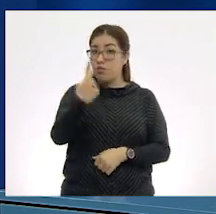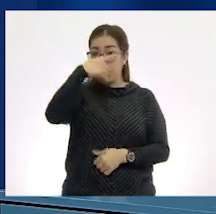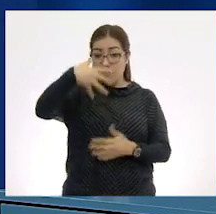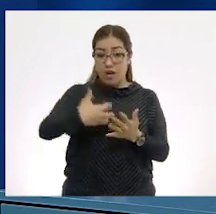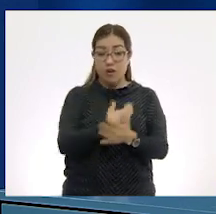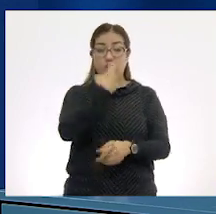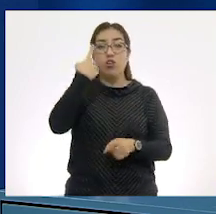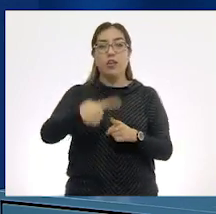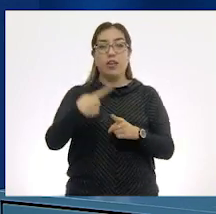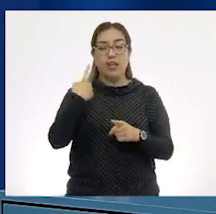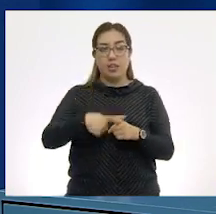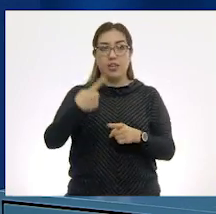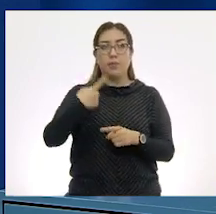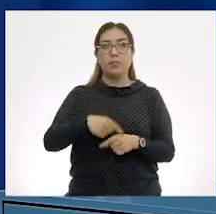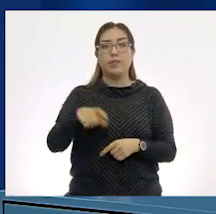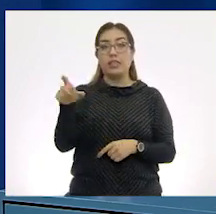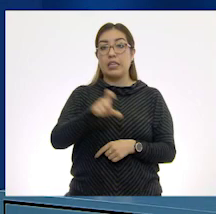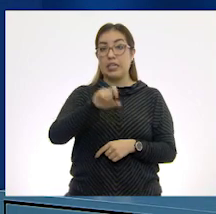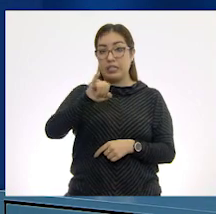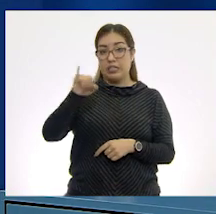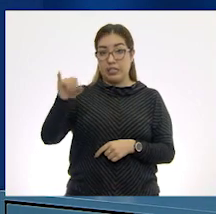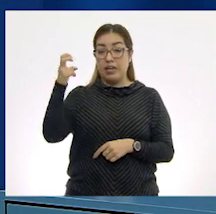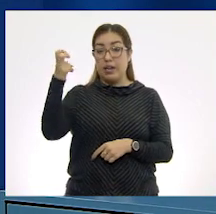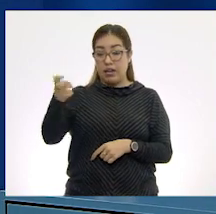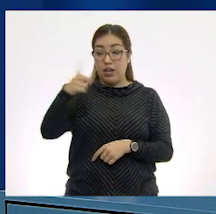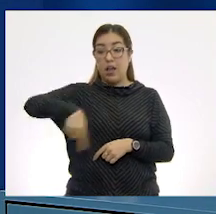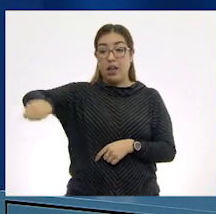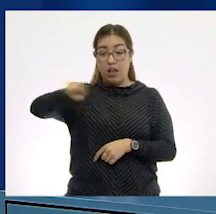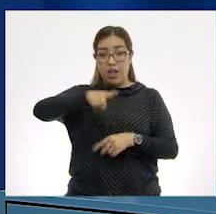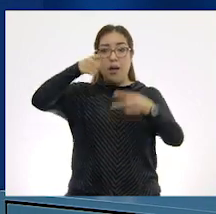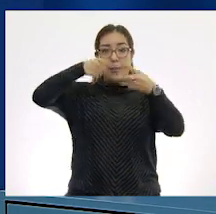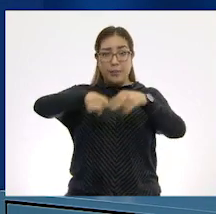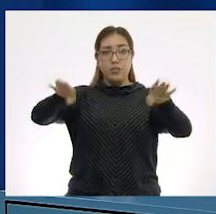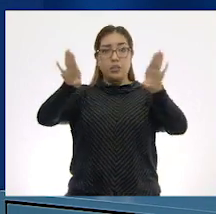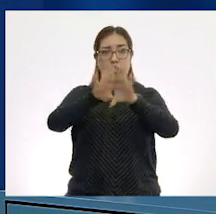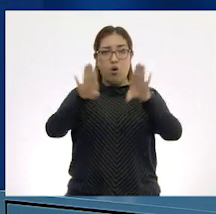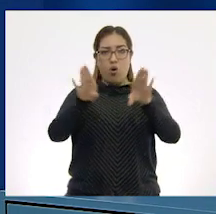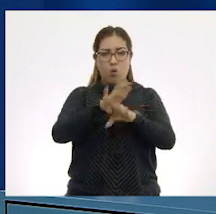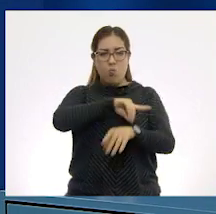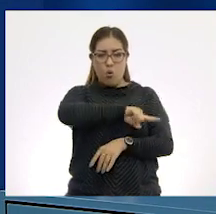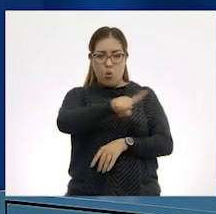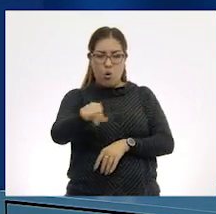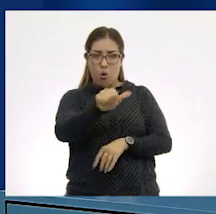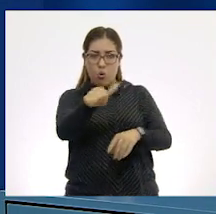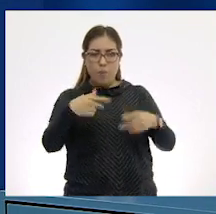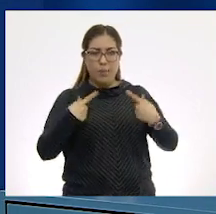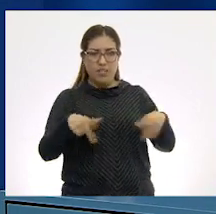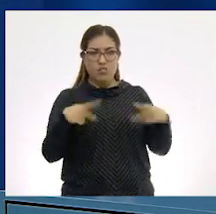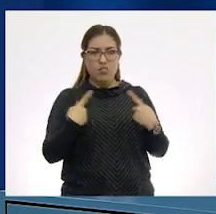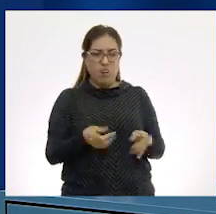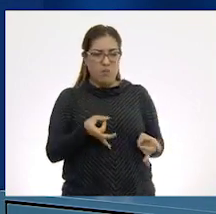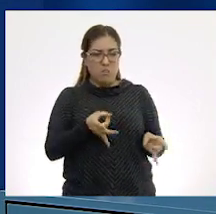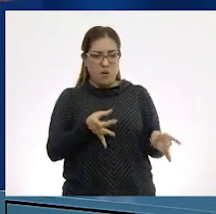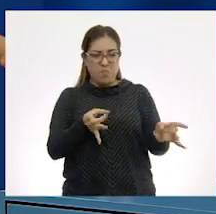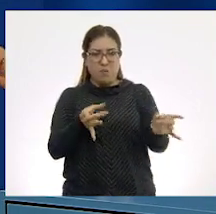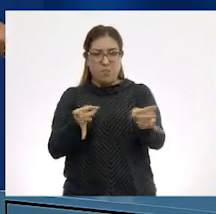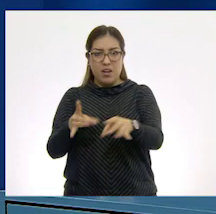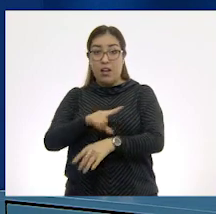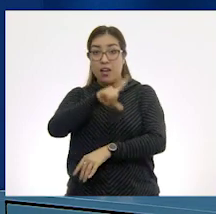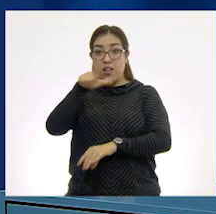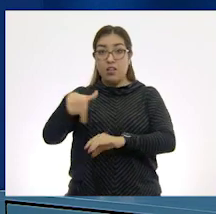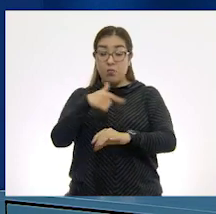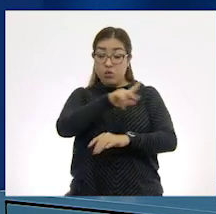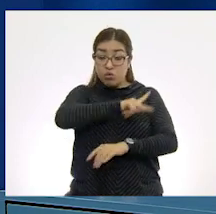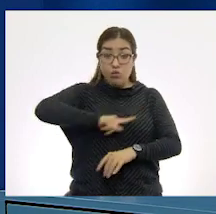Qin. Los Jin empezaron a derrotar a todos los demás estados y lograron unir a